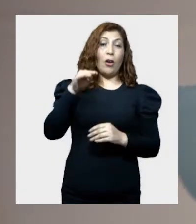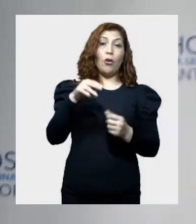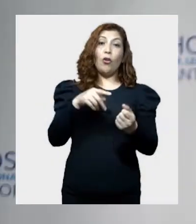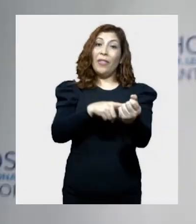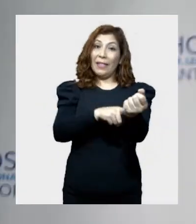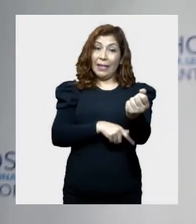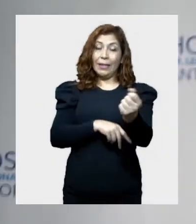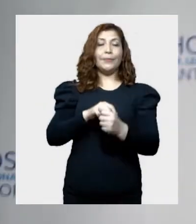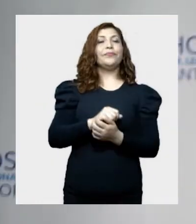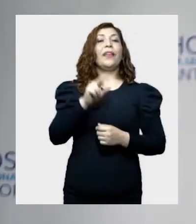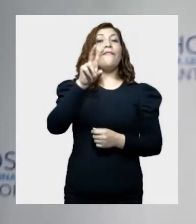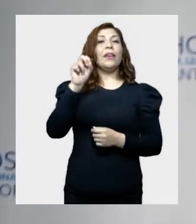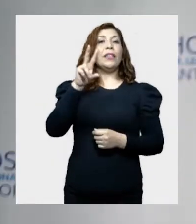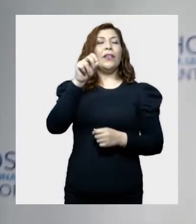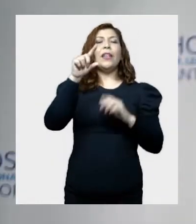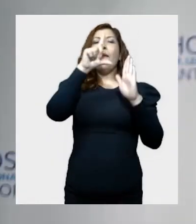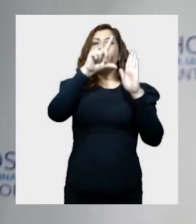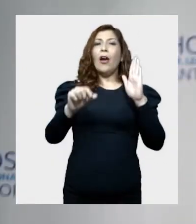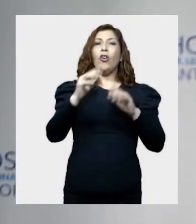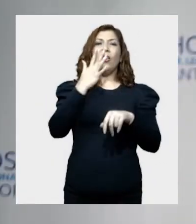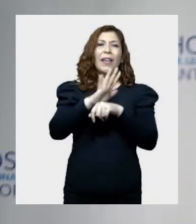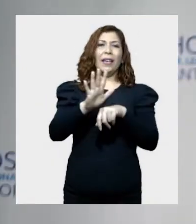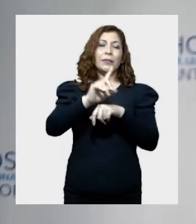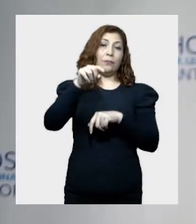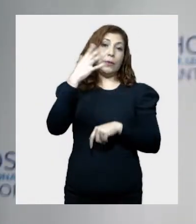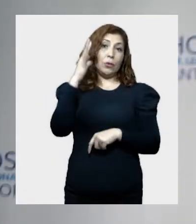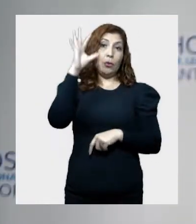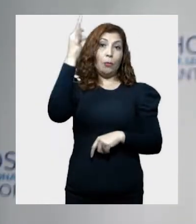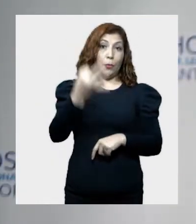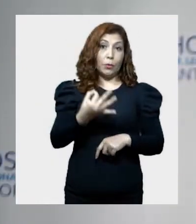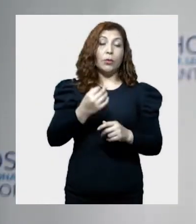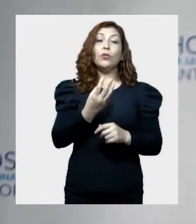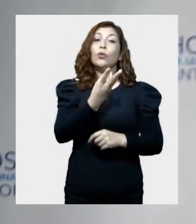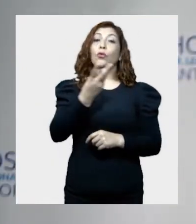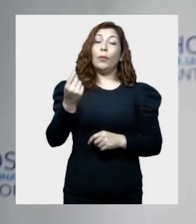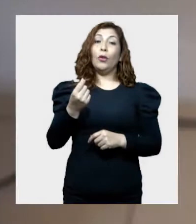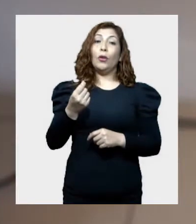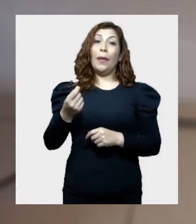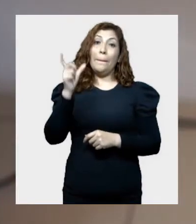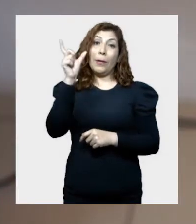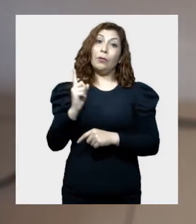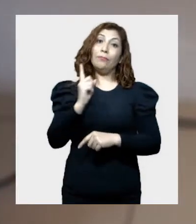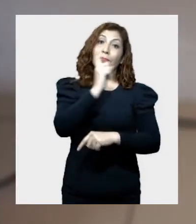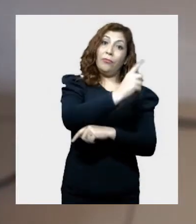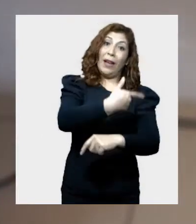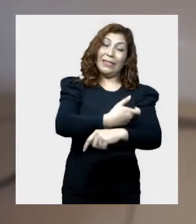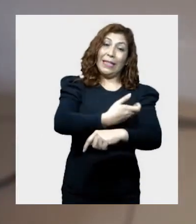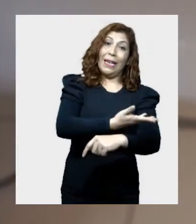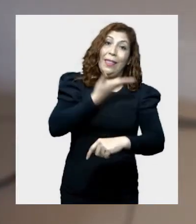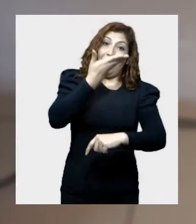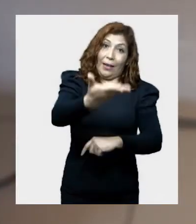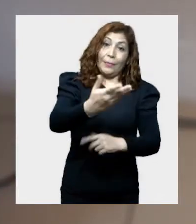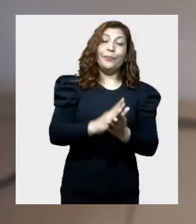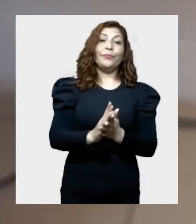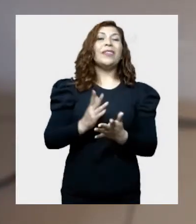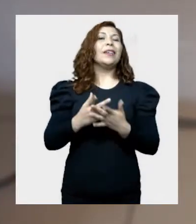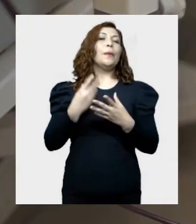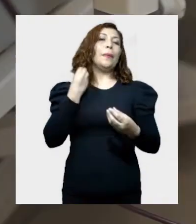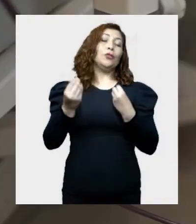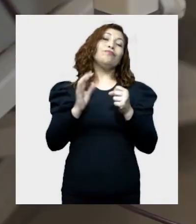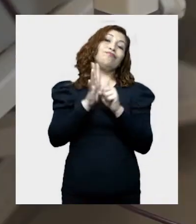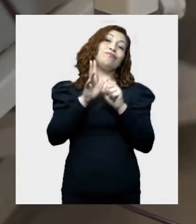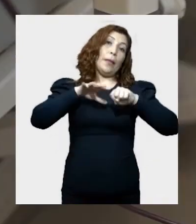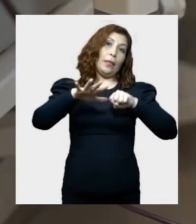El 2020 hubo una disminución del 15,5% en el número de donantes. Este escenario tuvo directa relación con la